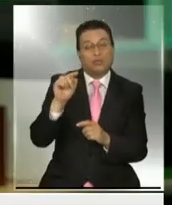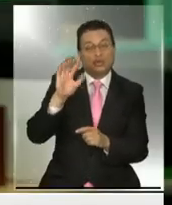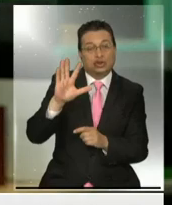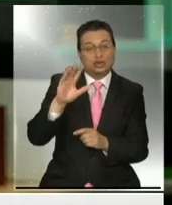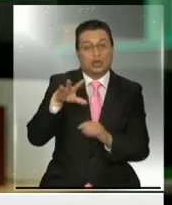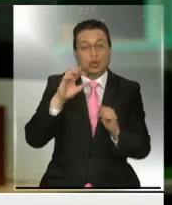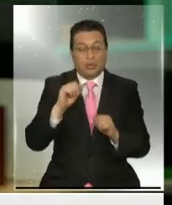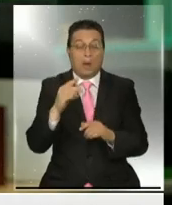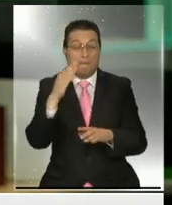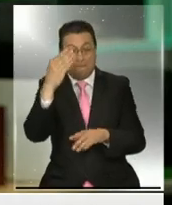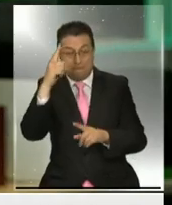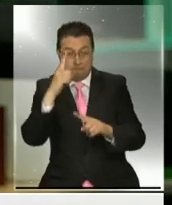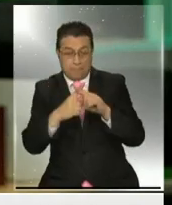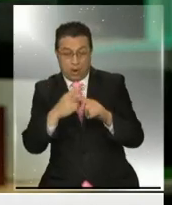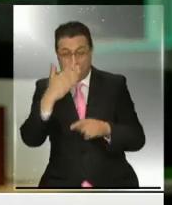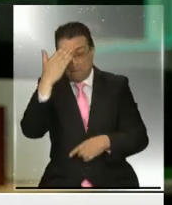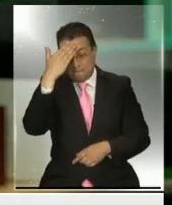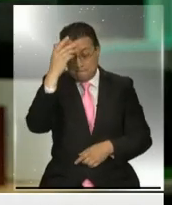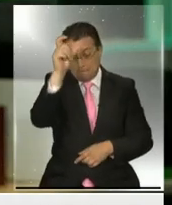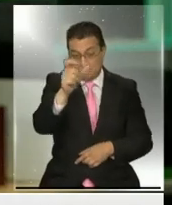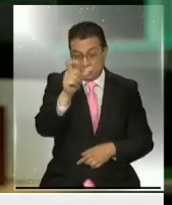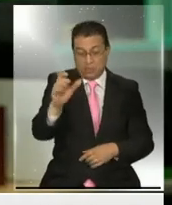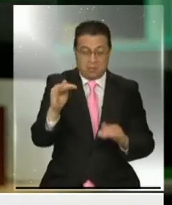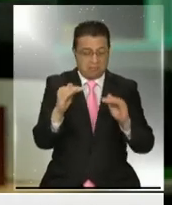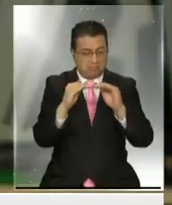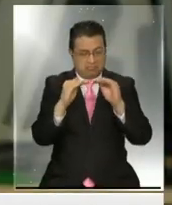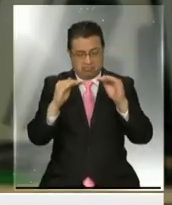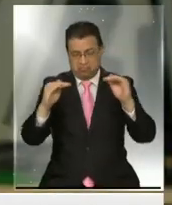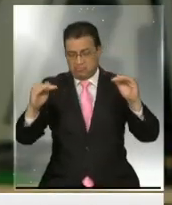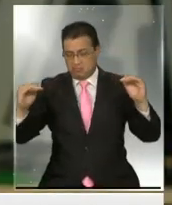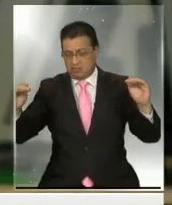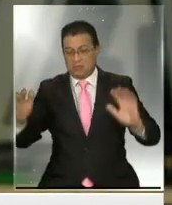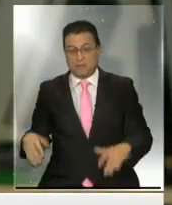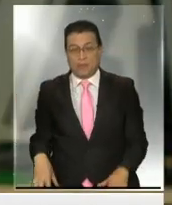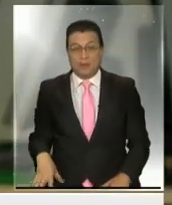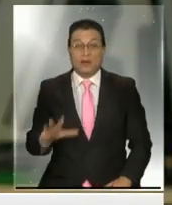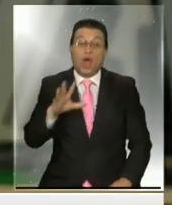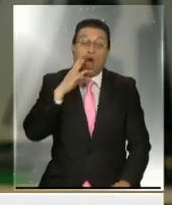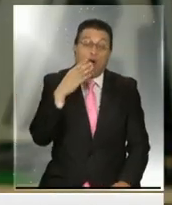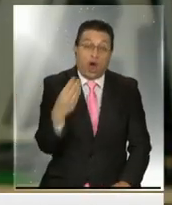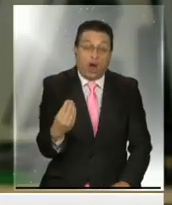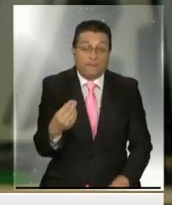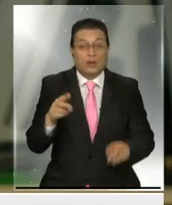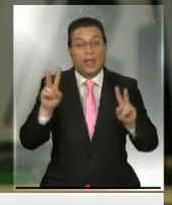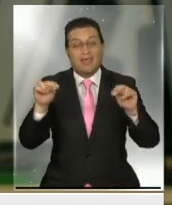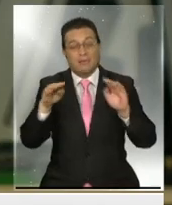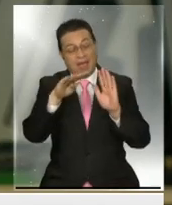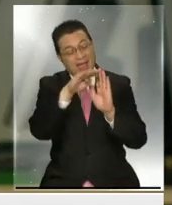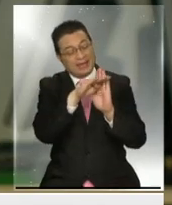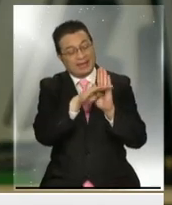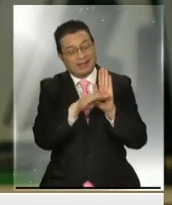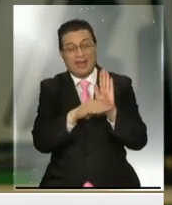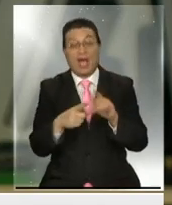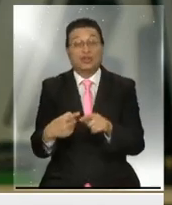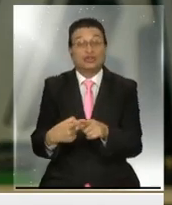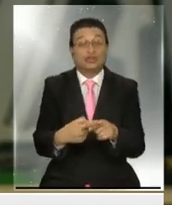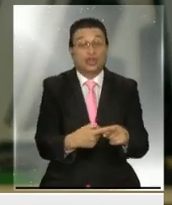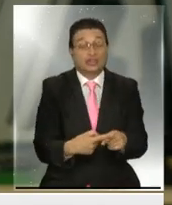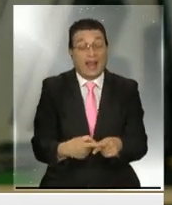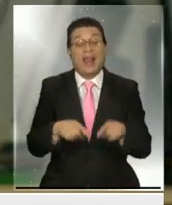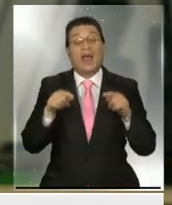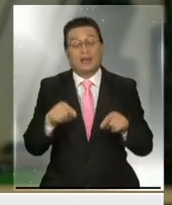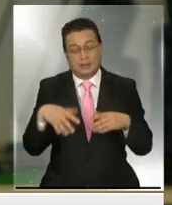en per cápita prácticamente parejo evidentemente la agenda social es la clave de todo esto y el